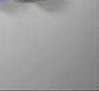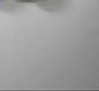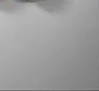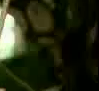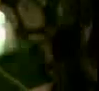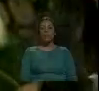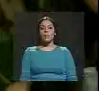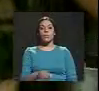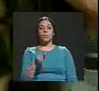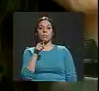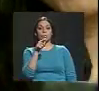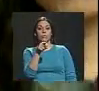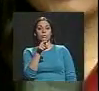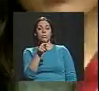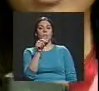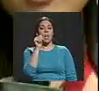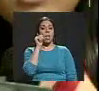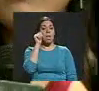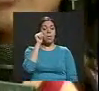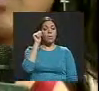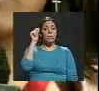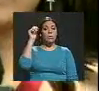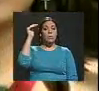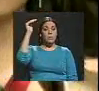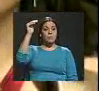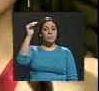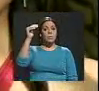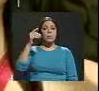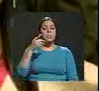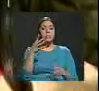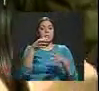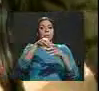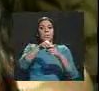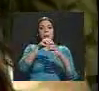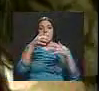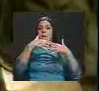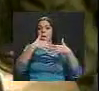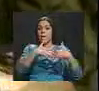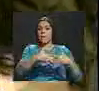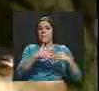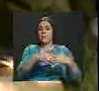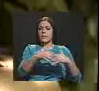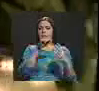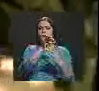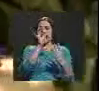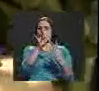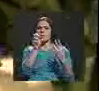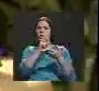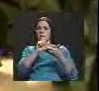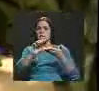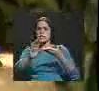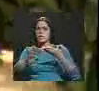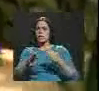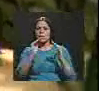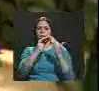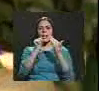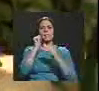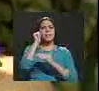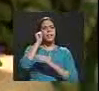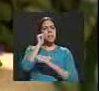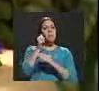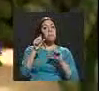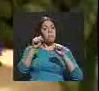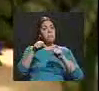mayor usted una persona adulta mayor y forma parte de alguna empresa las opciones que le ofrece La Academia casa adulto le pueden